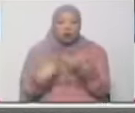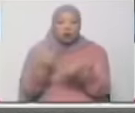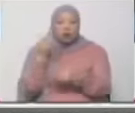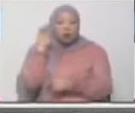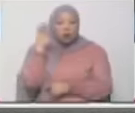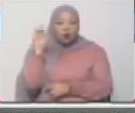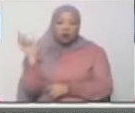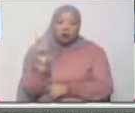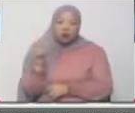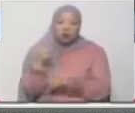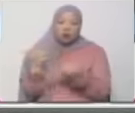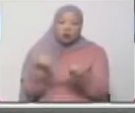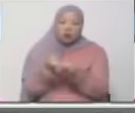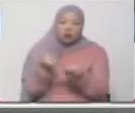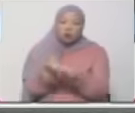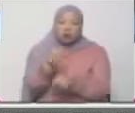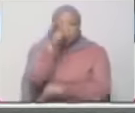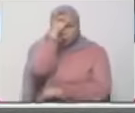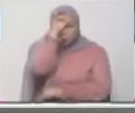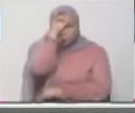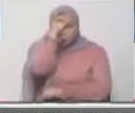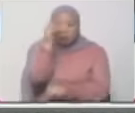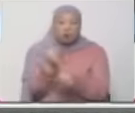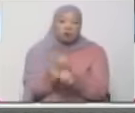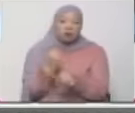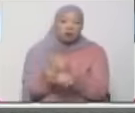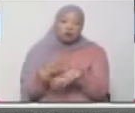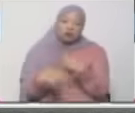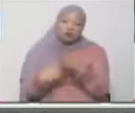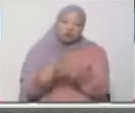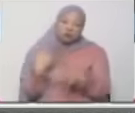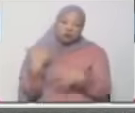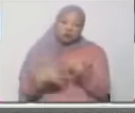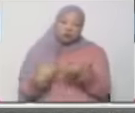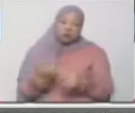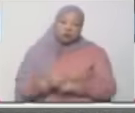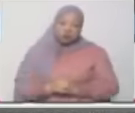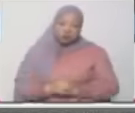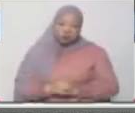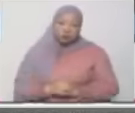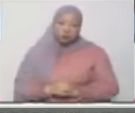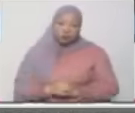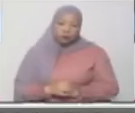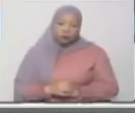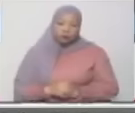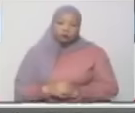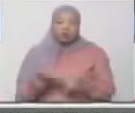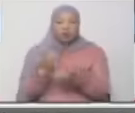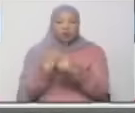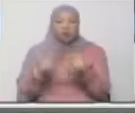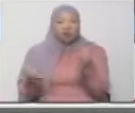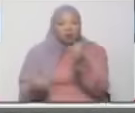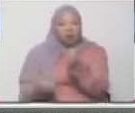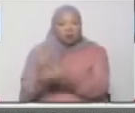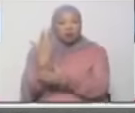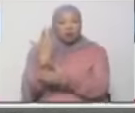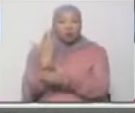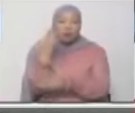para atrás. ¿Cuál fue la página? No saben, no le ponen ni página, pues, ahora. ¿Ah? Libre fundacional, el